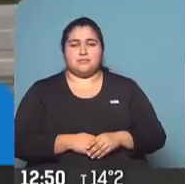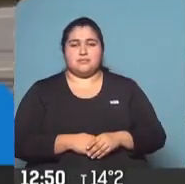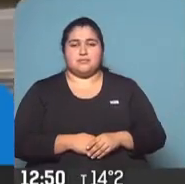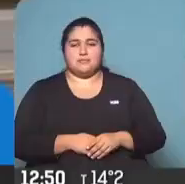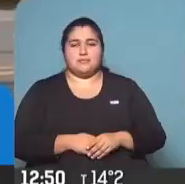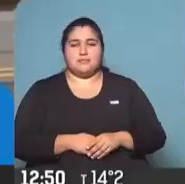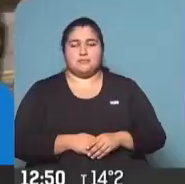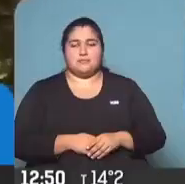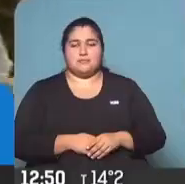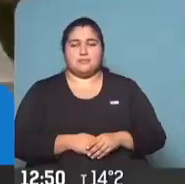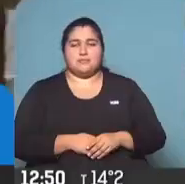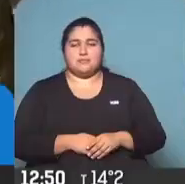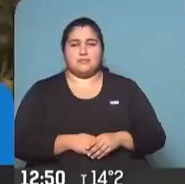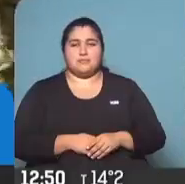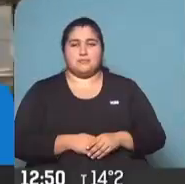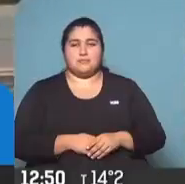y